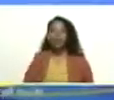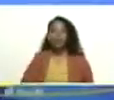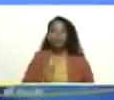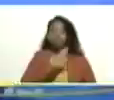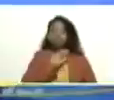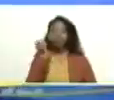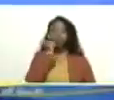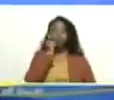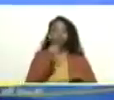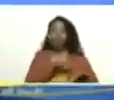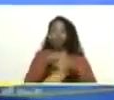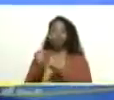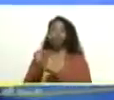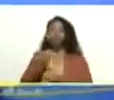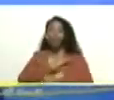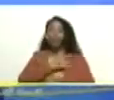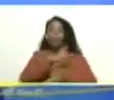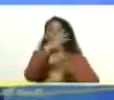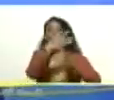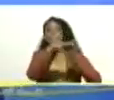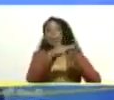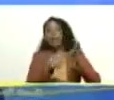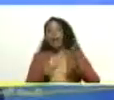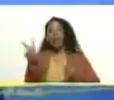de las riquezas de Venezuela.